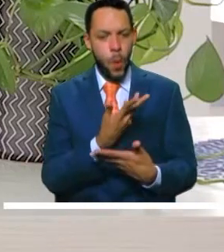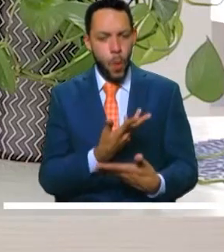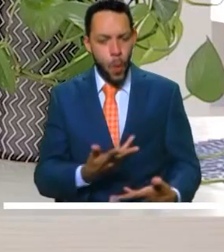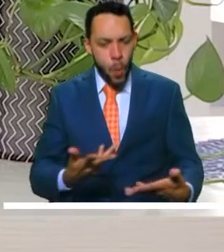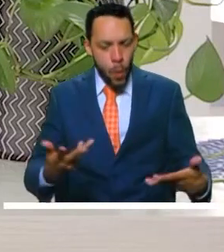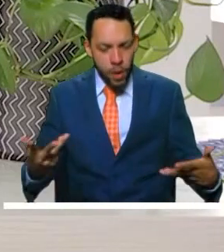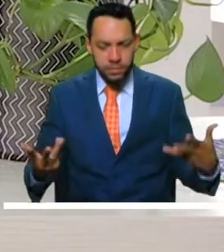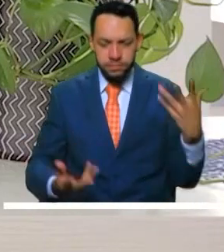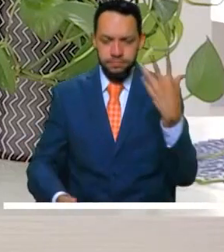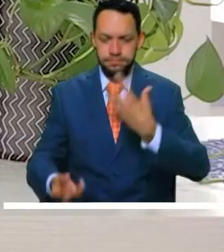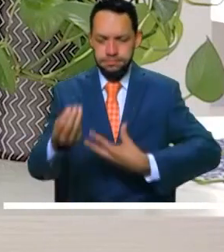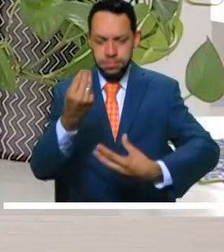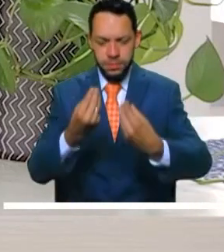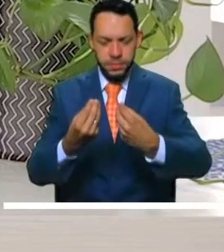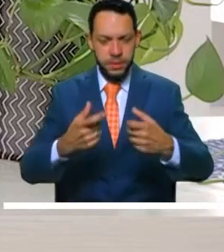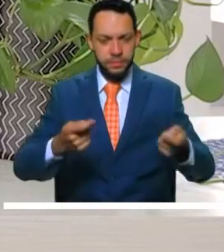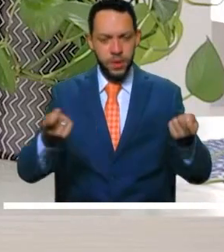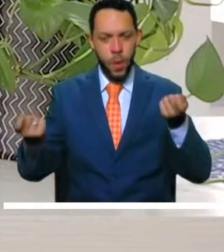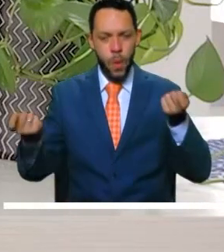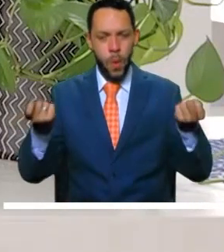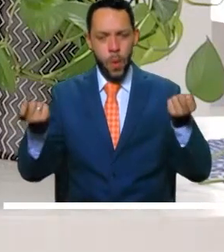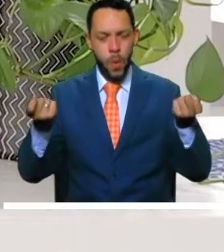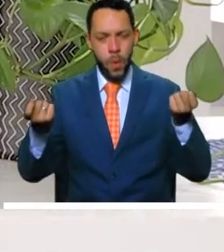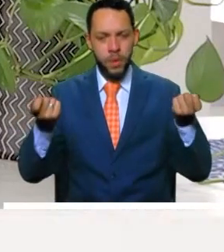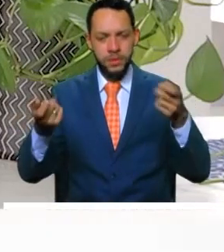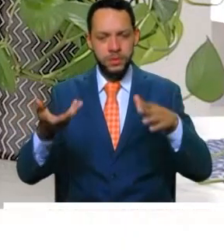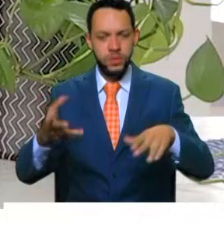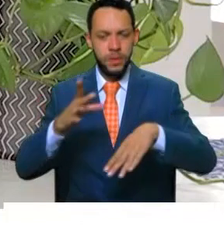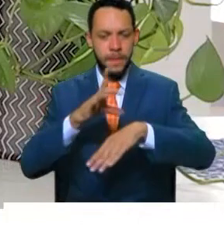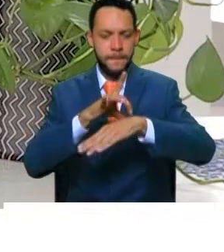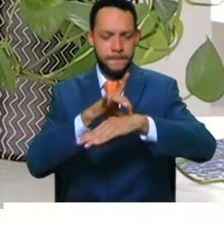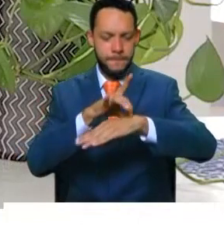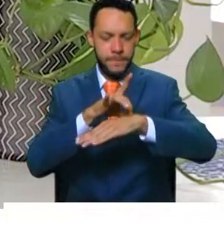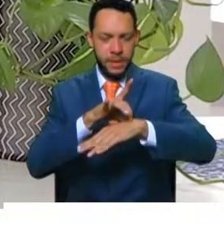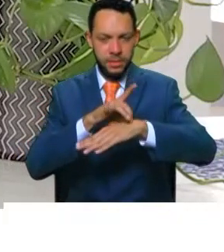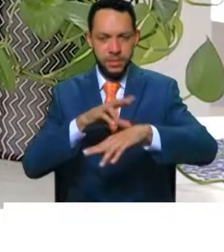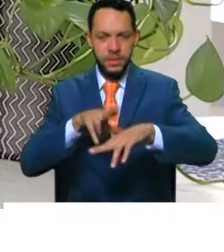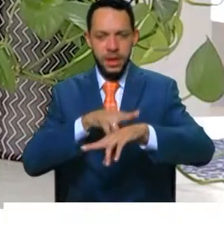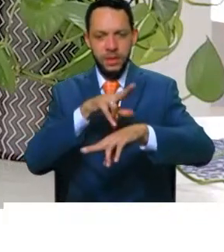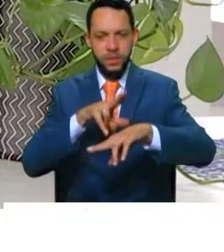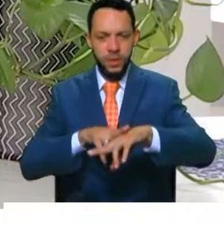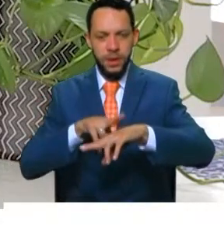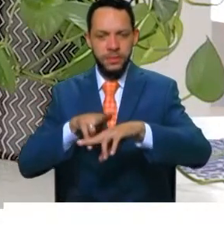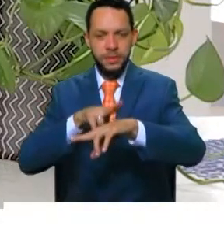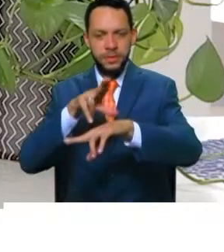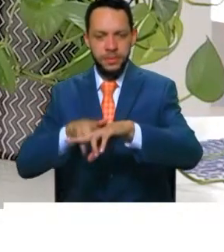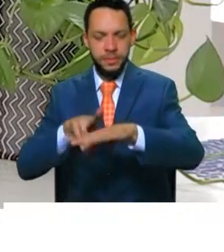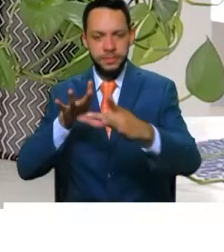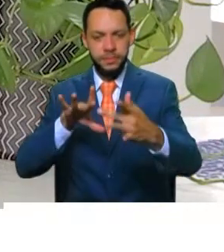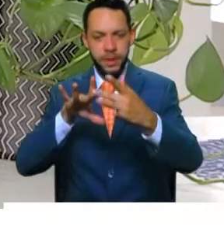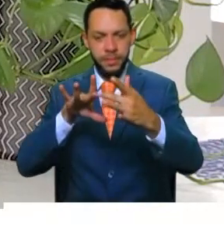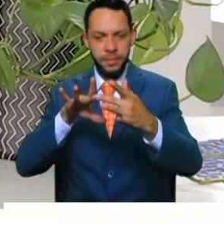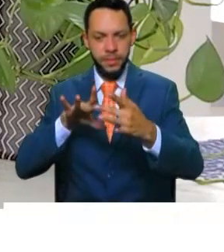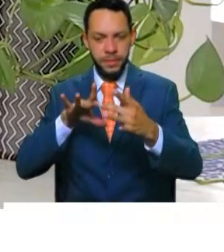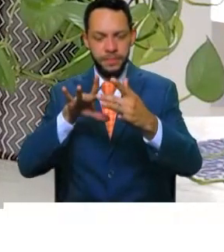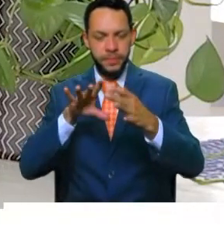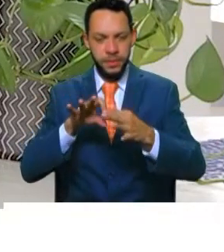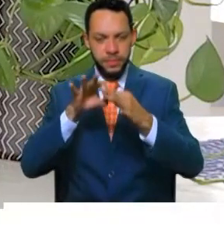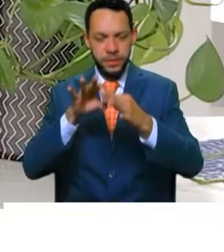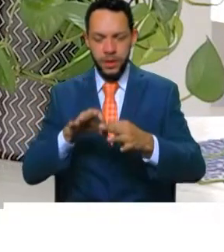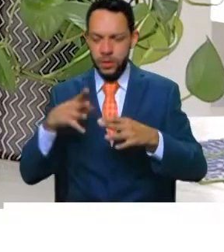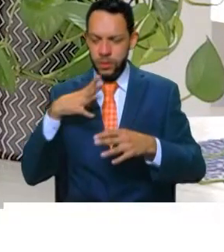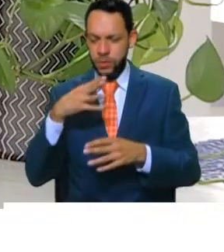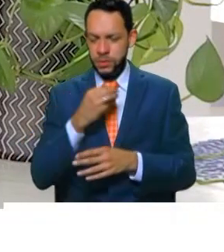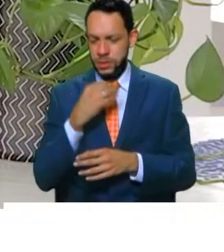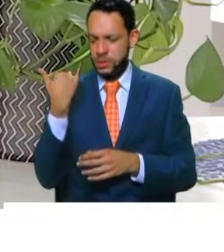medicados y deben ser ordenados por el médico que hay que usar. Pero de verdad, los probióticos son una maravilla actual y soy un testigo como tal